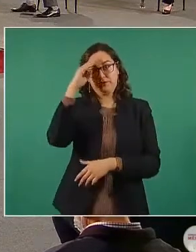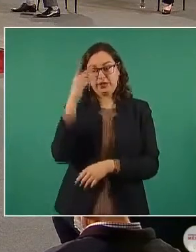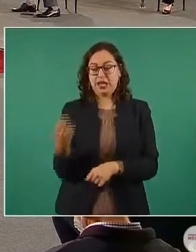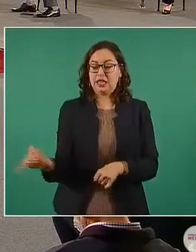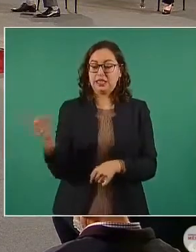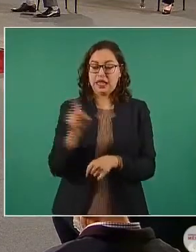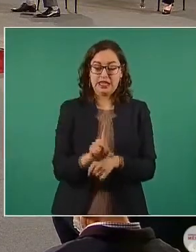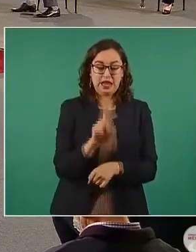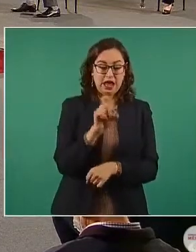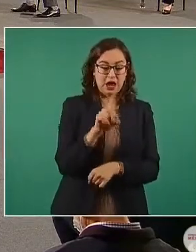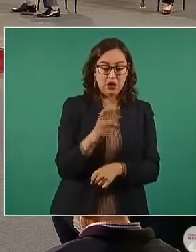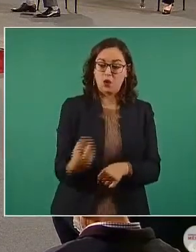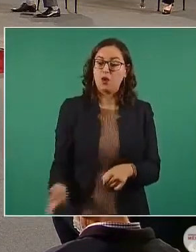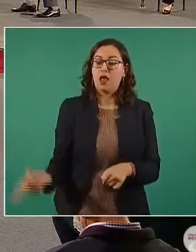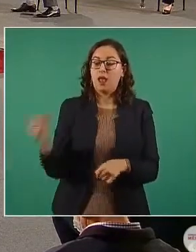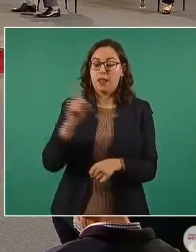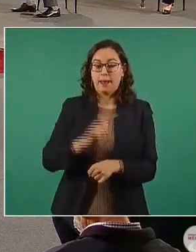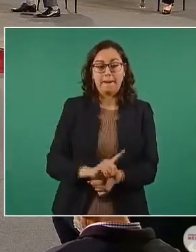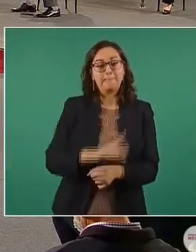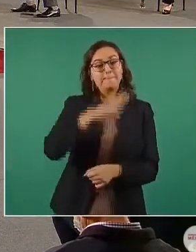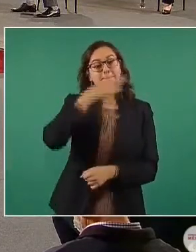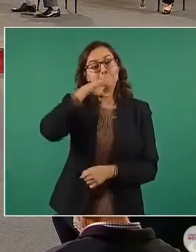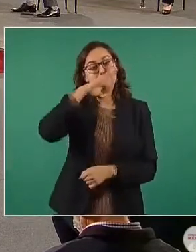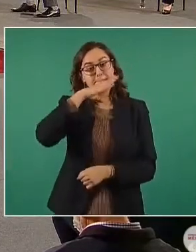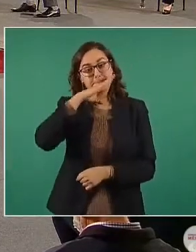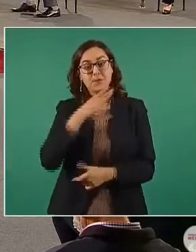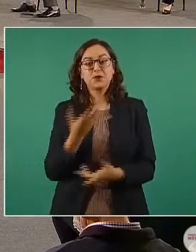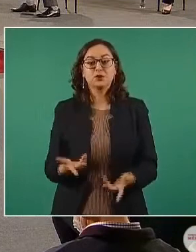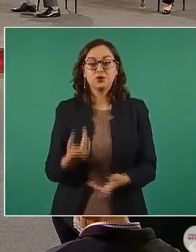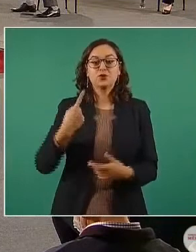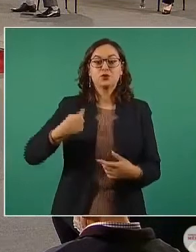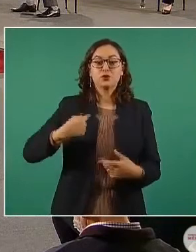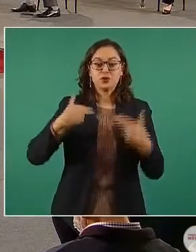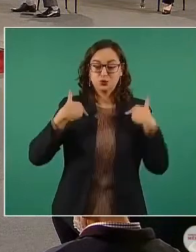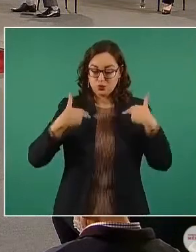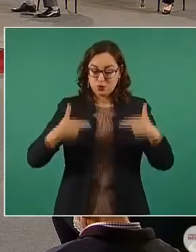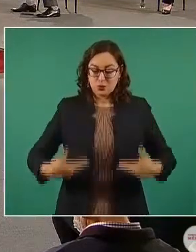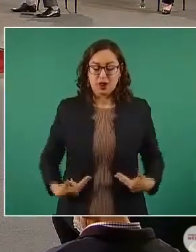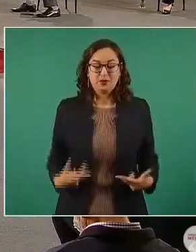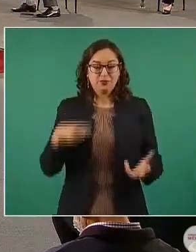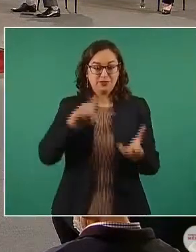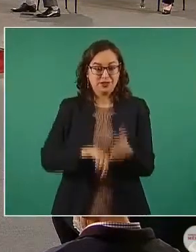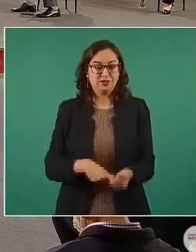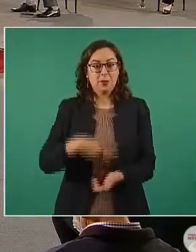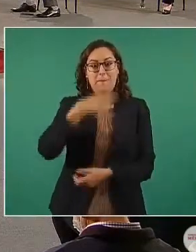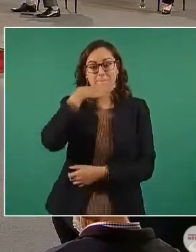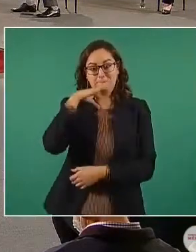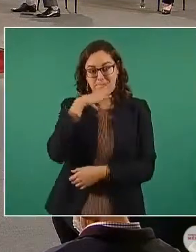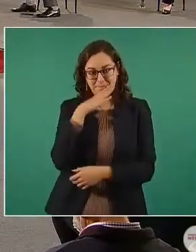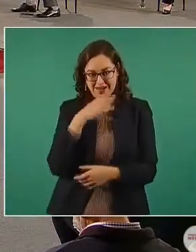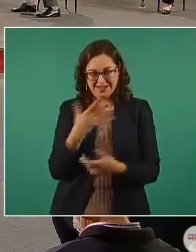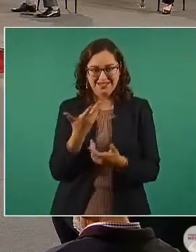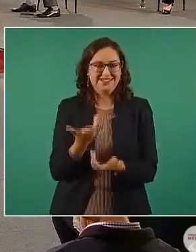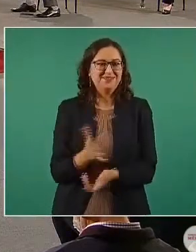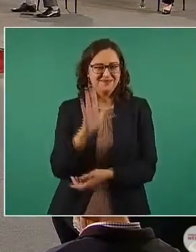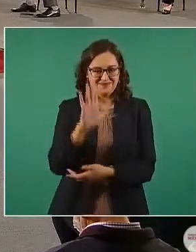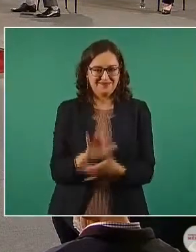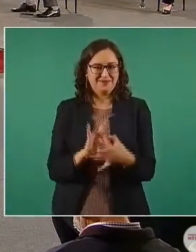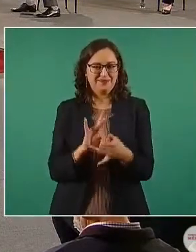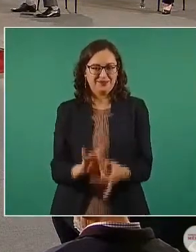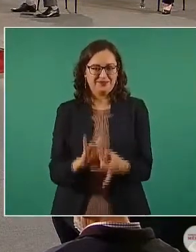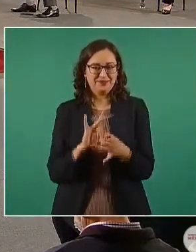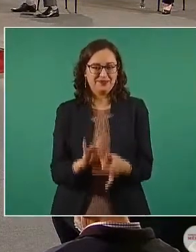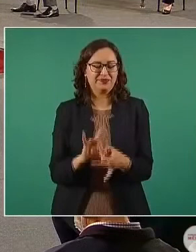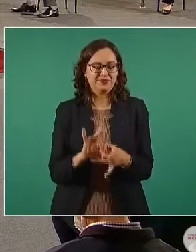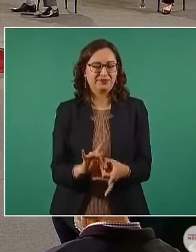Agua, el Día del Maíz, porque somos mujeres y hombres del maíz, reflexiones sobre